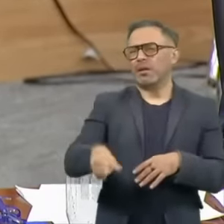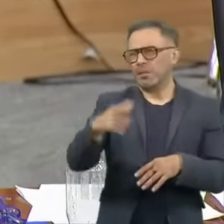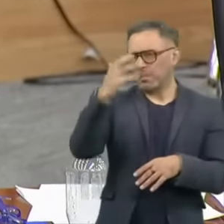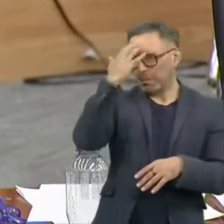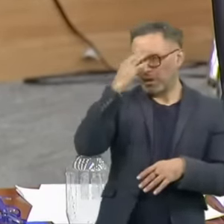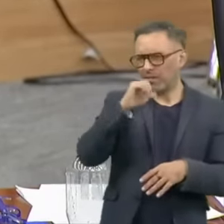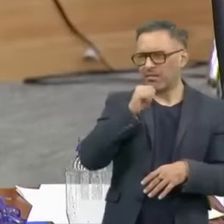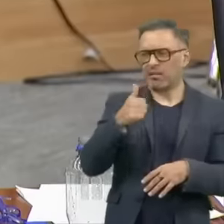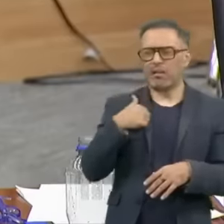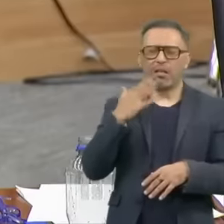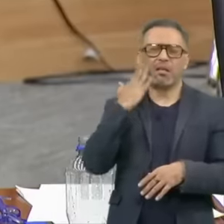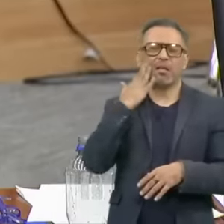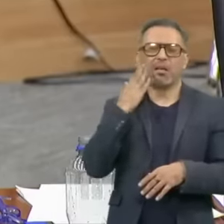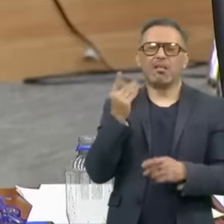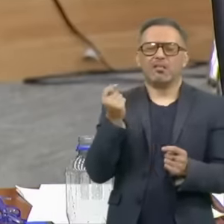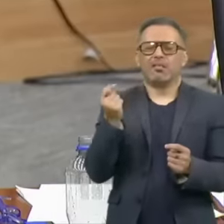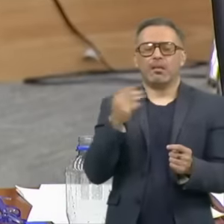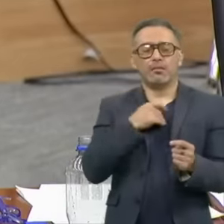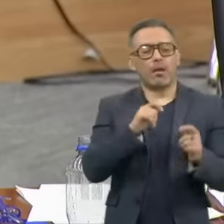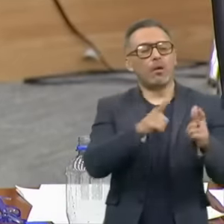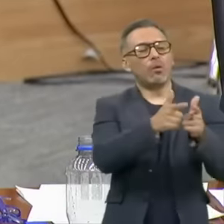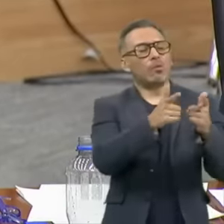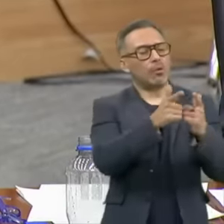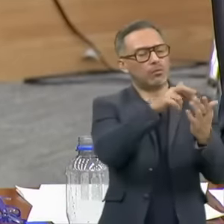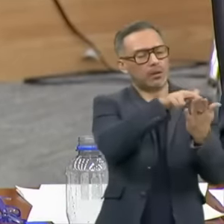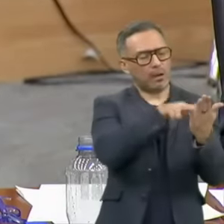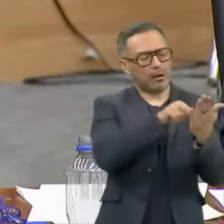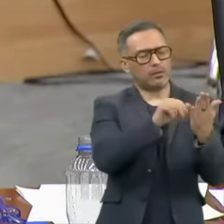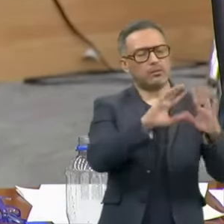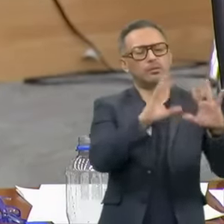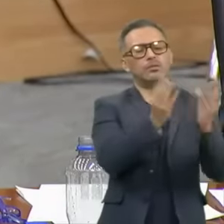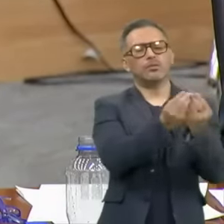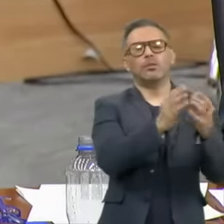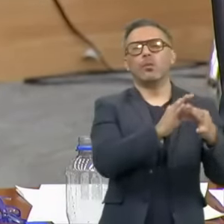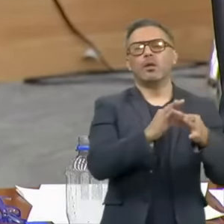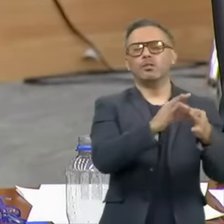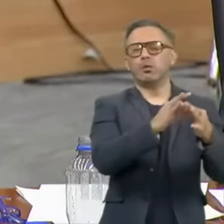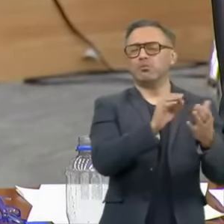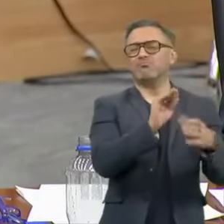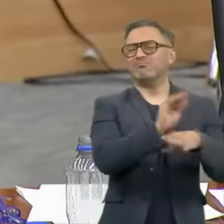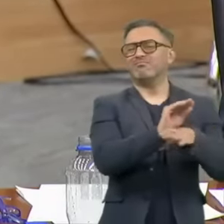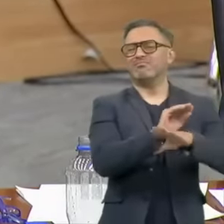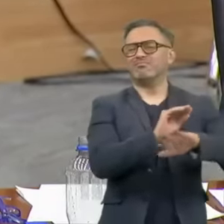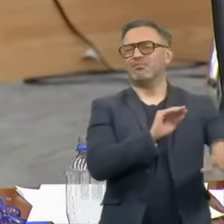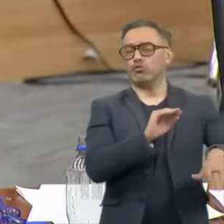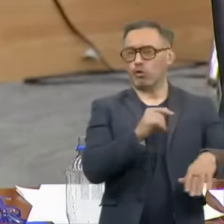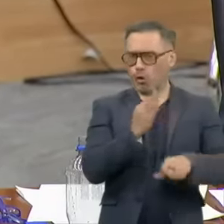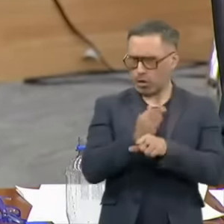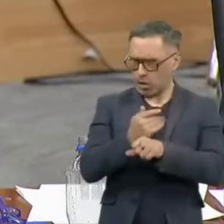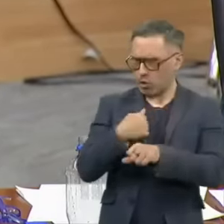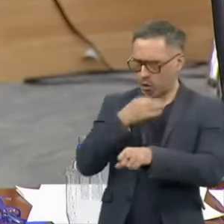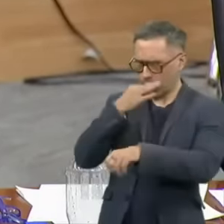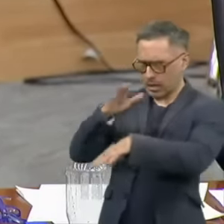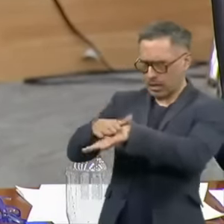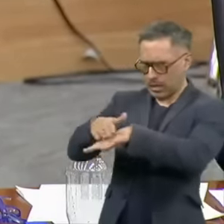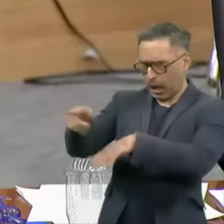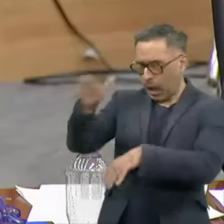se conforman las coaliciones. Y nosotros estamos aquí simplemente para recordarles, perdieron,